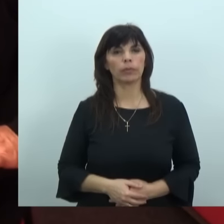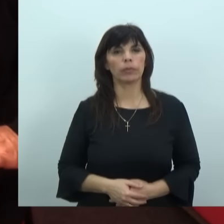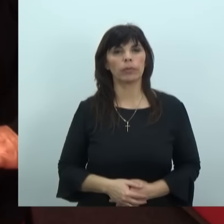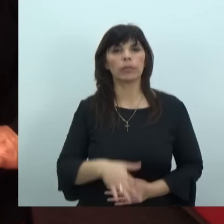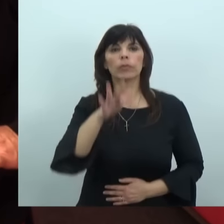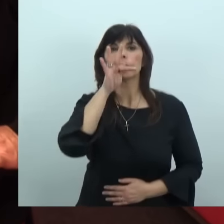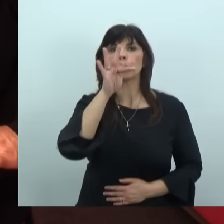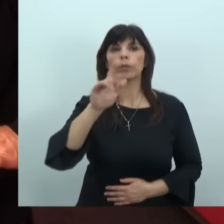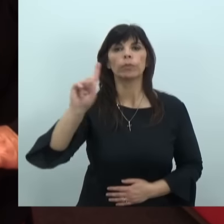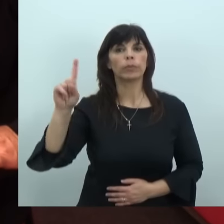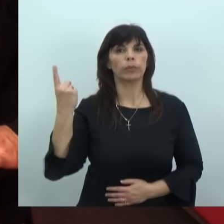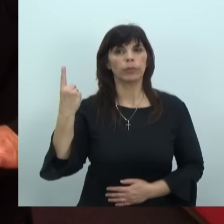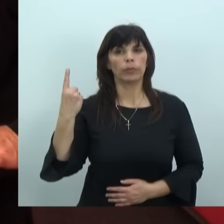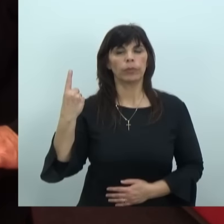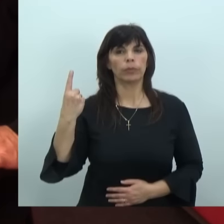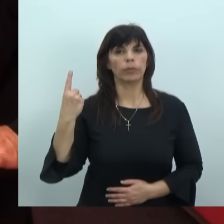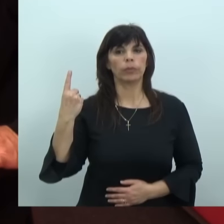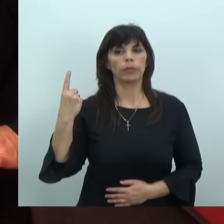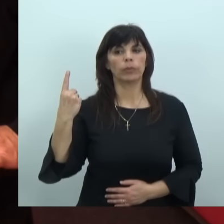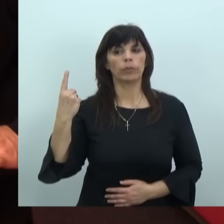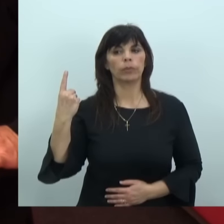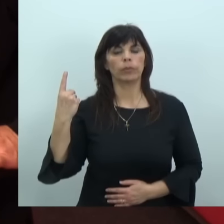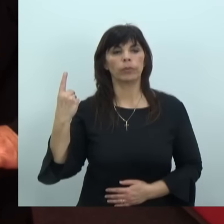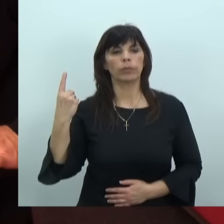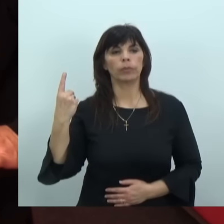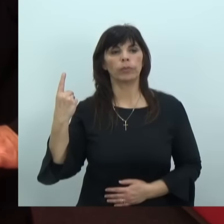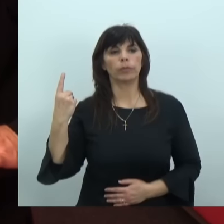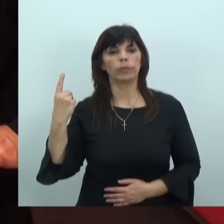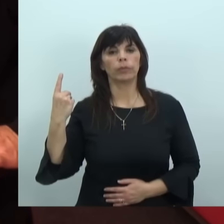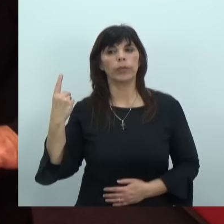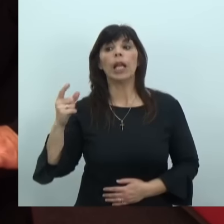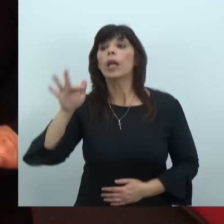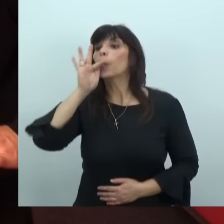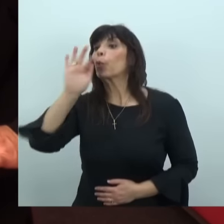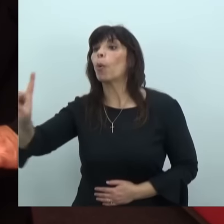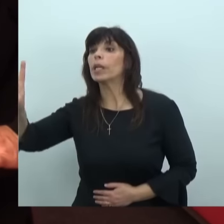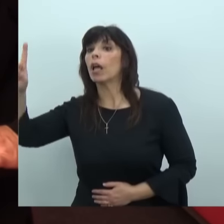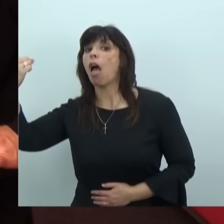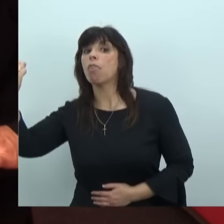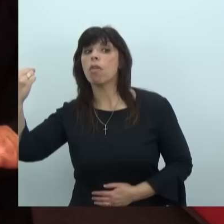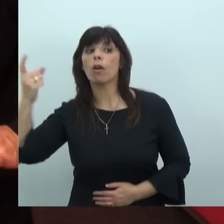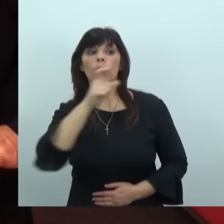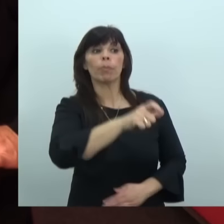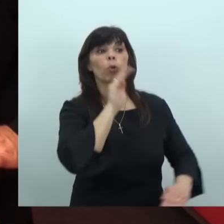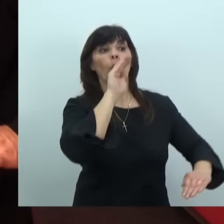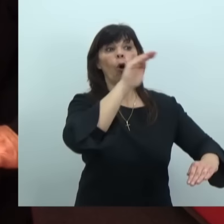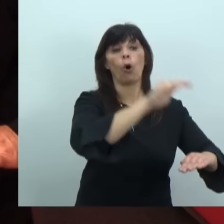promesa de Dios tiene que encontrarse con la obediencia del hombre, con la